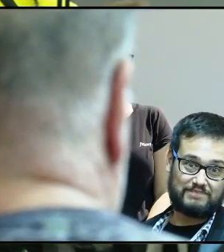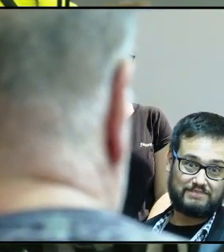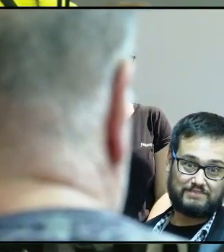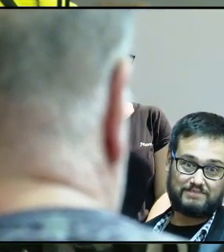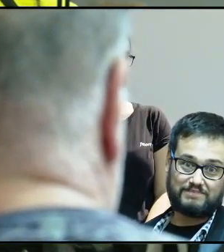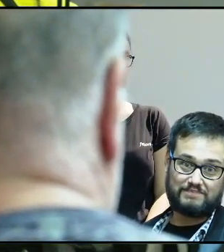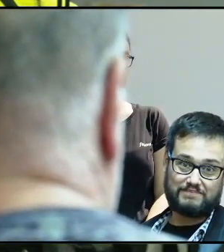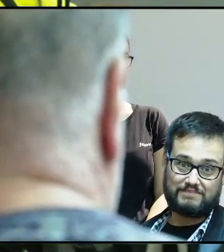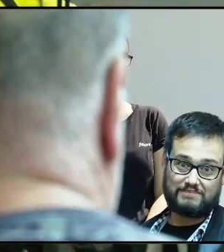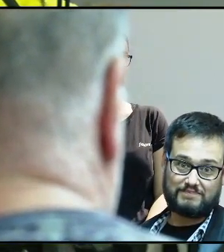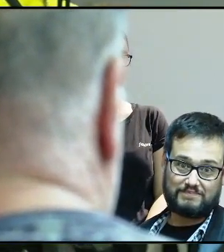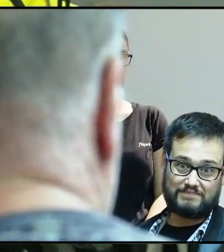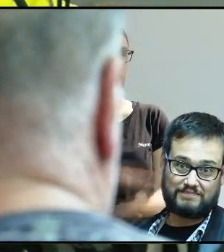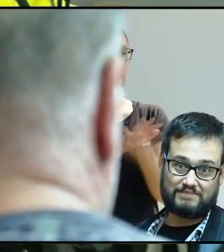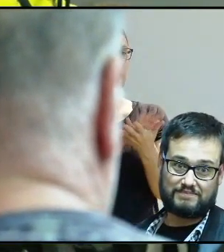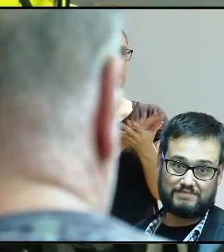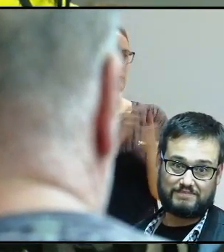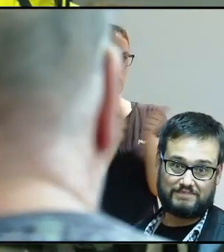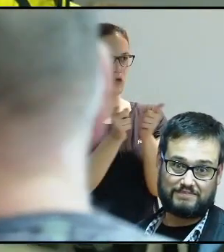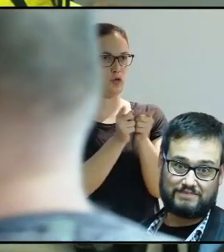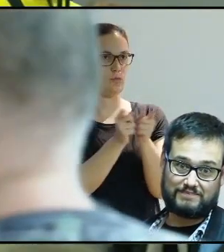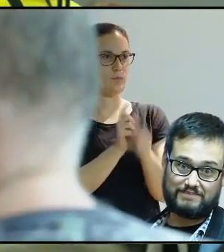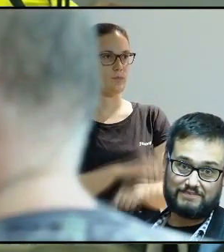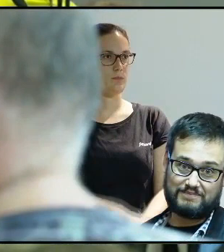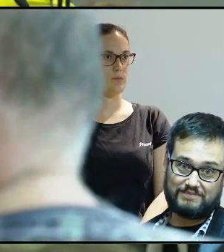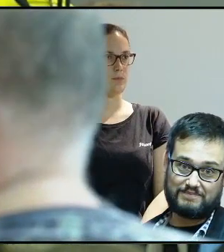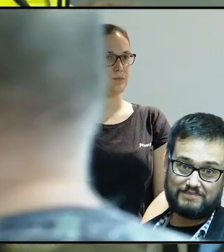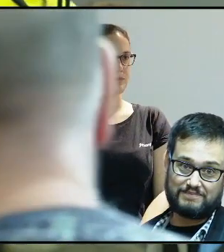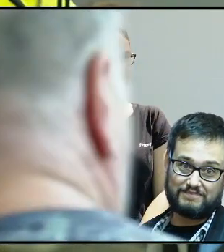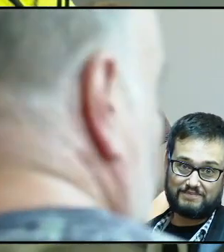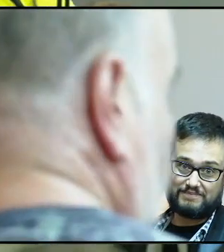A ver. Tranquilos que tardamos poco.